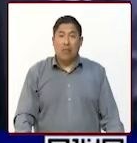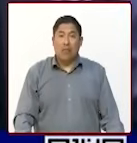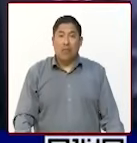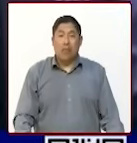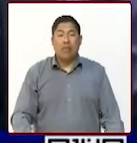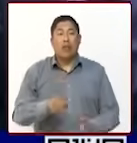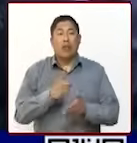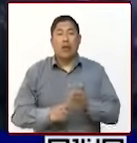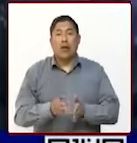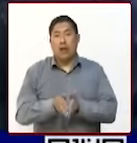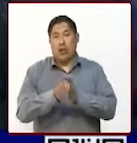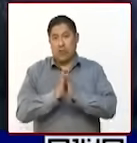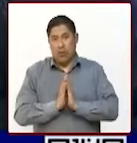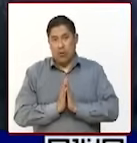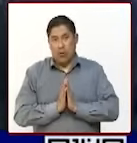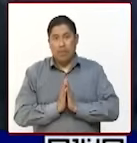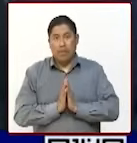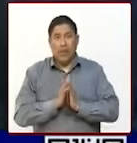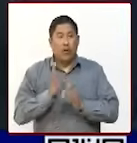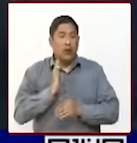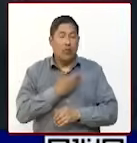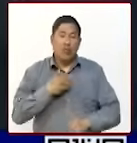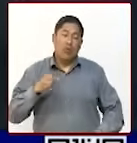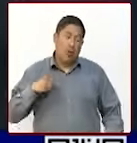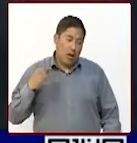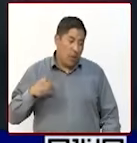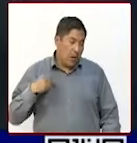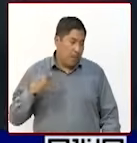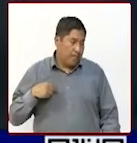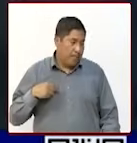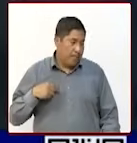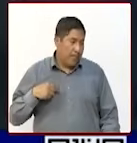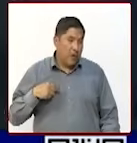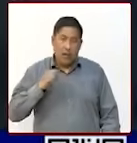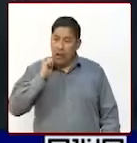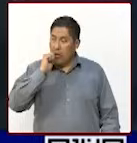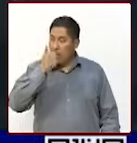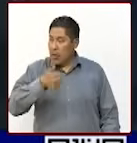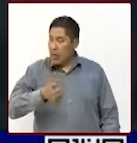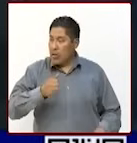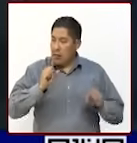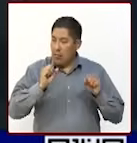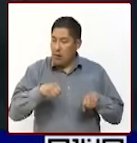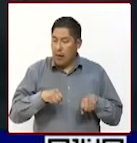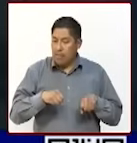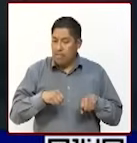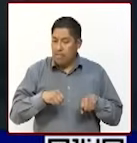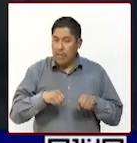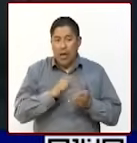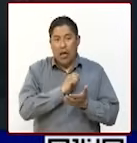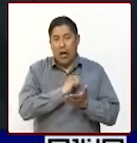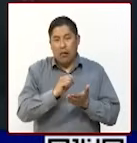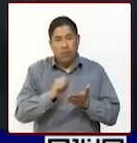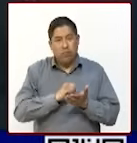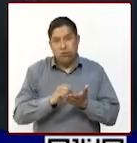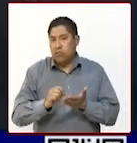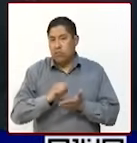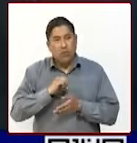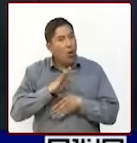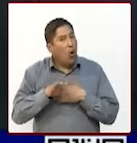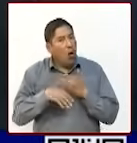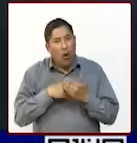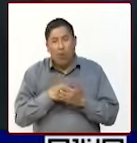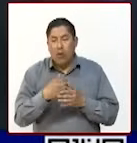Y lo que estamos pidiendo a nuestros afiliados es que el día de mañana puedan hacerse censar todos